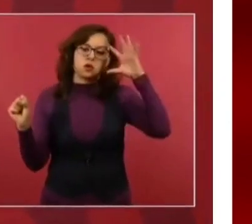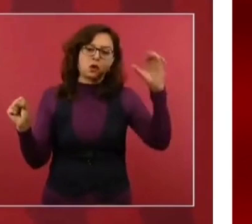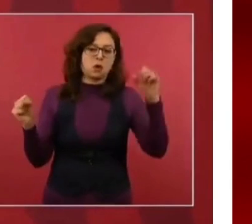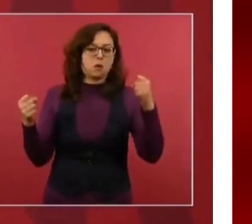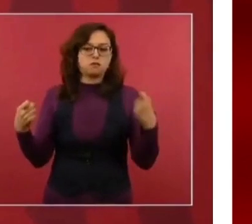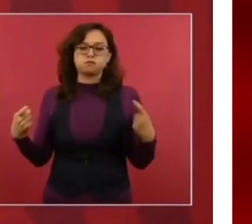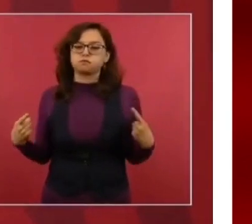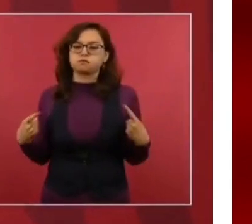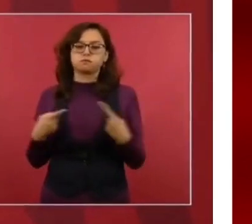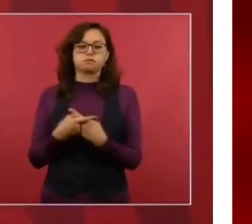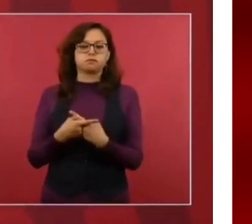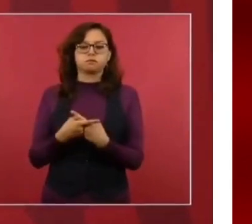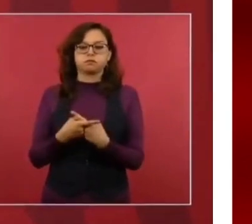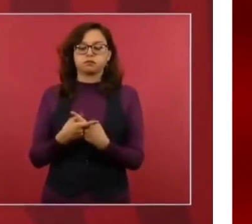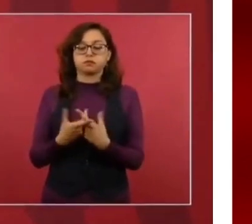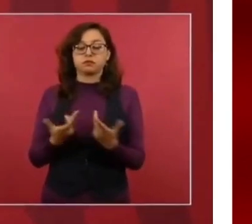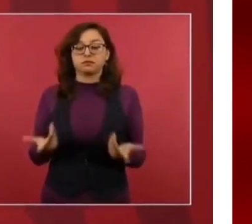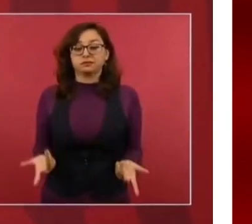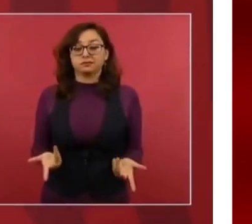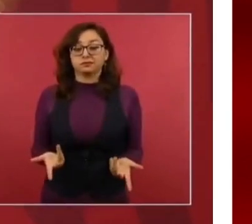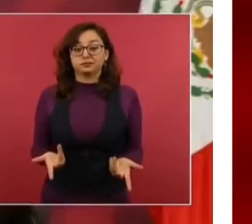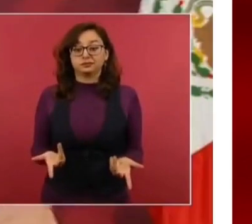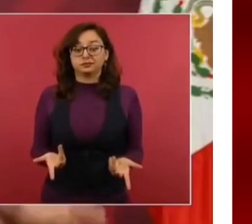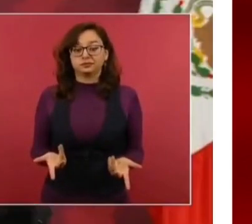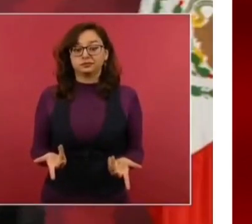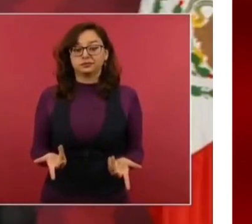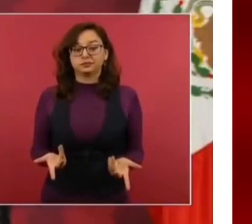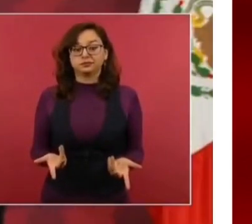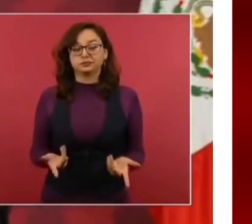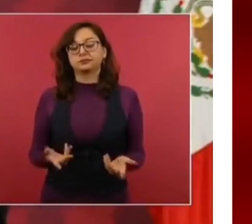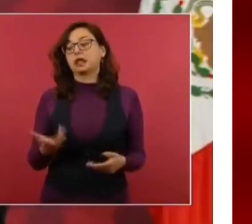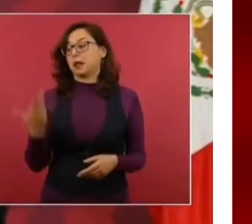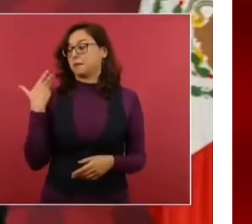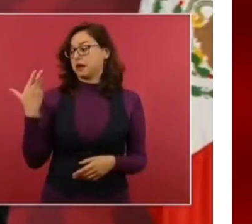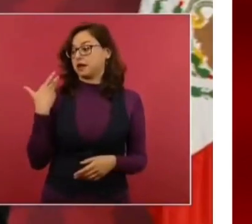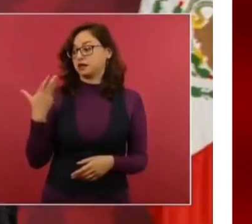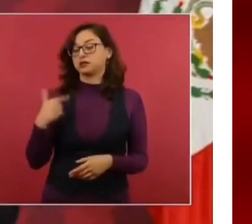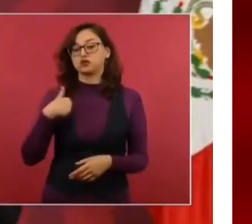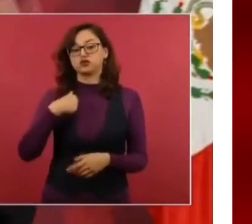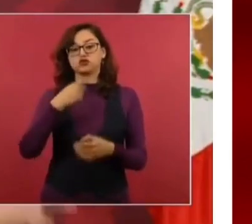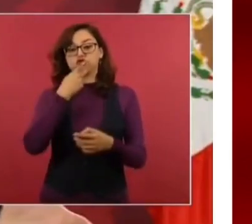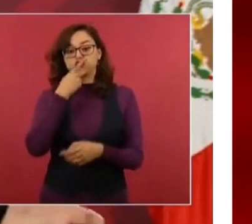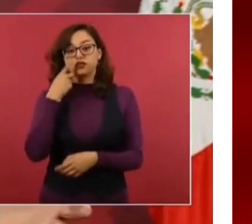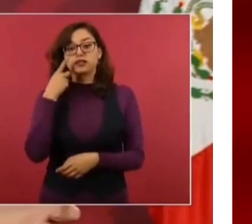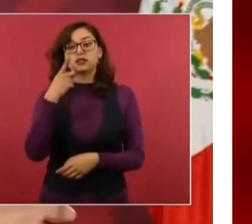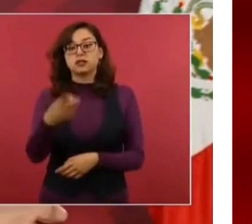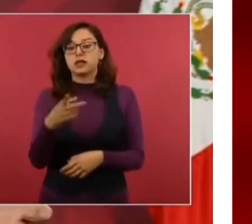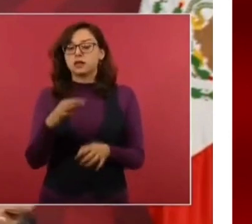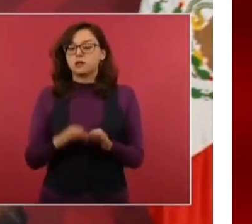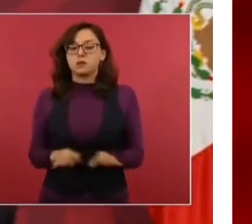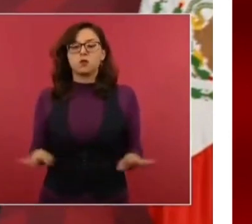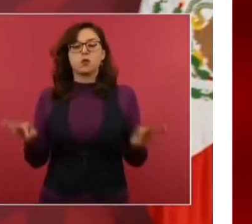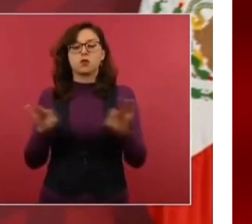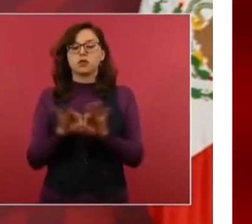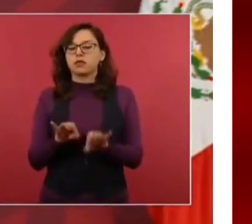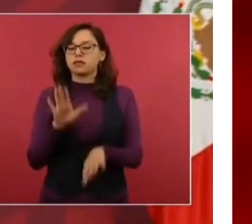que había que proteger la vida de todos porque lo más importante es la vida llegaron a decir